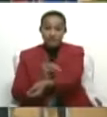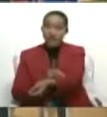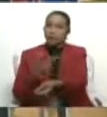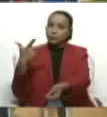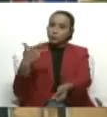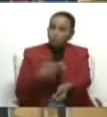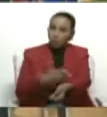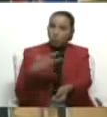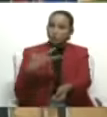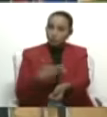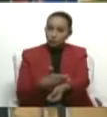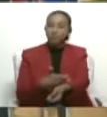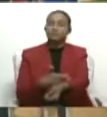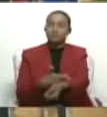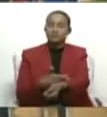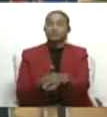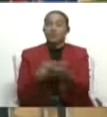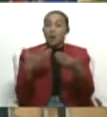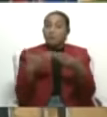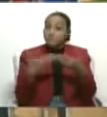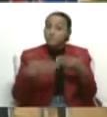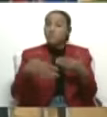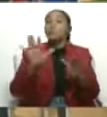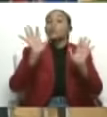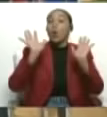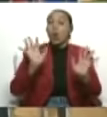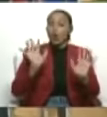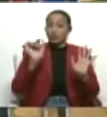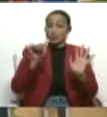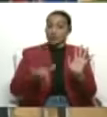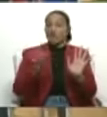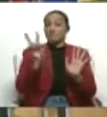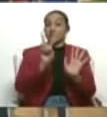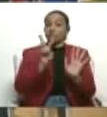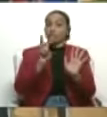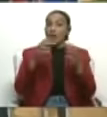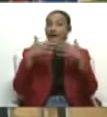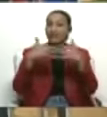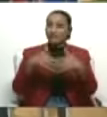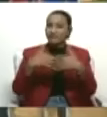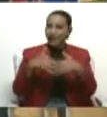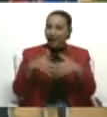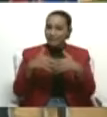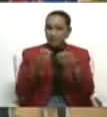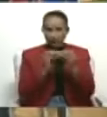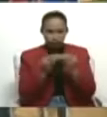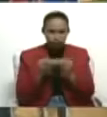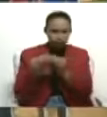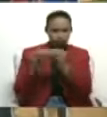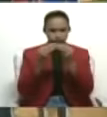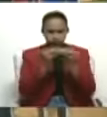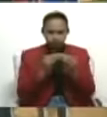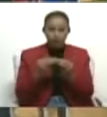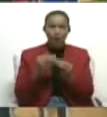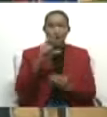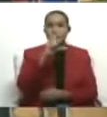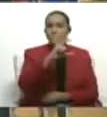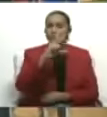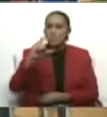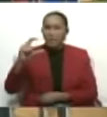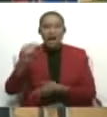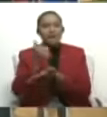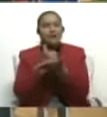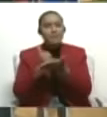muy pronto en Venezuela de una fábrica de insulina, precisamente con una transferencia del